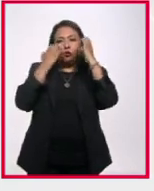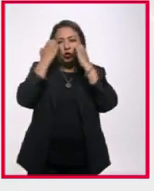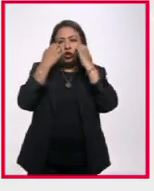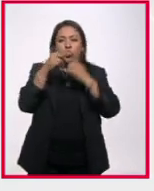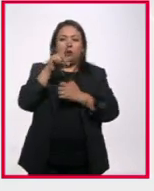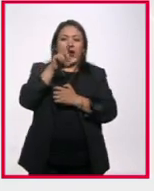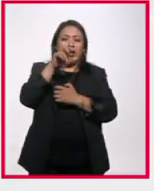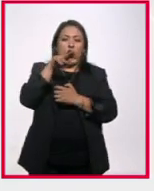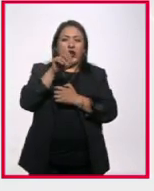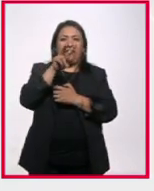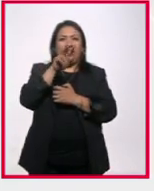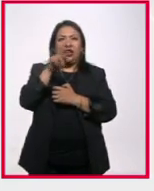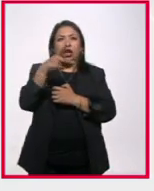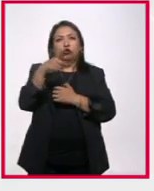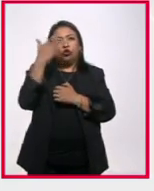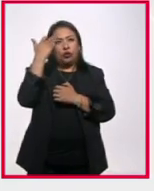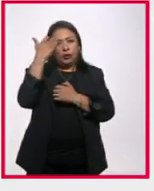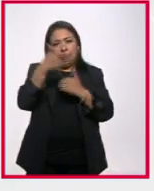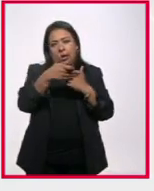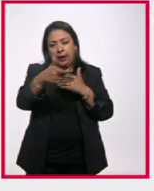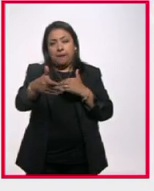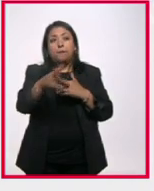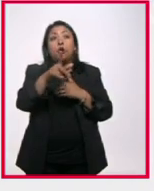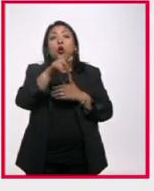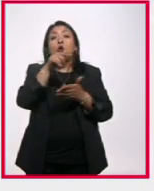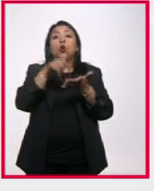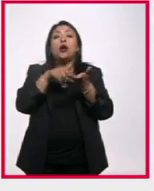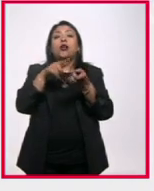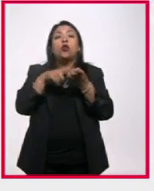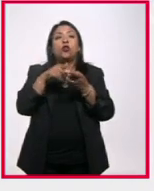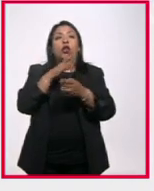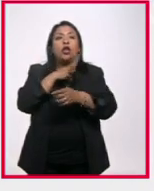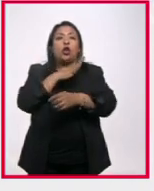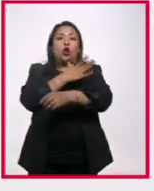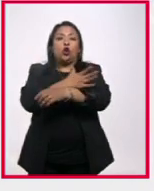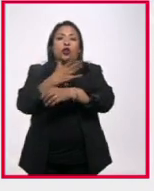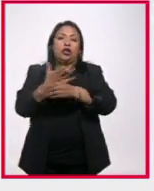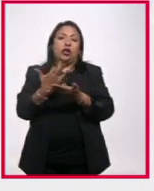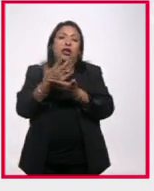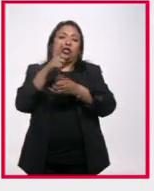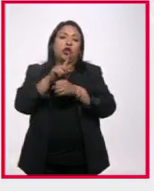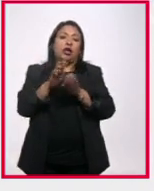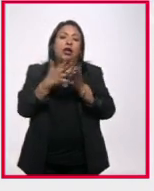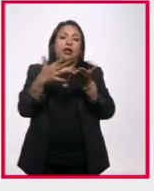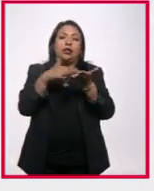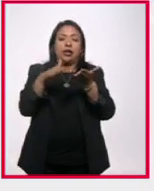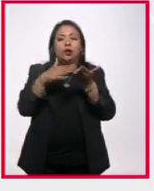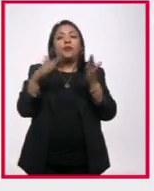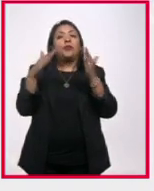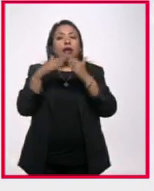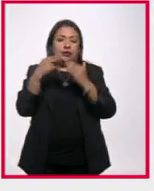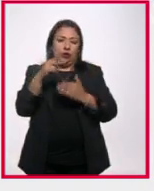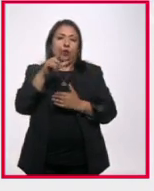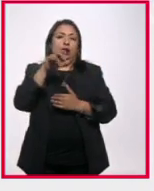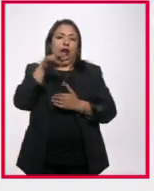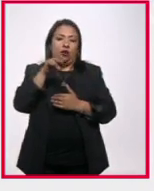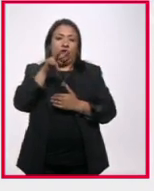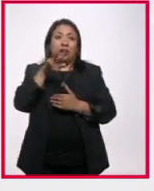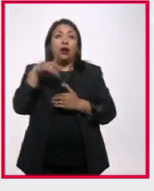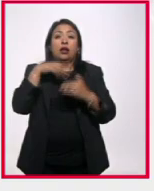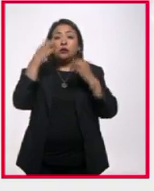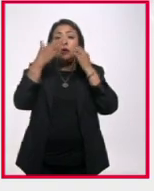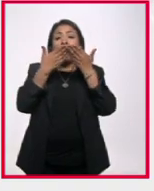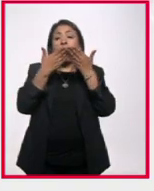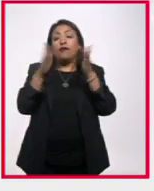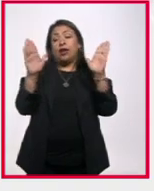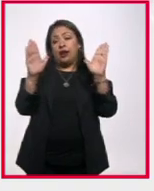Leona Vicario y su tiempo. Está ubicado en la Coordinación Nacional de Literatura, en la Casa Leona Vicario. La exposición estará